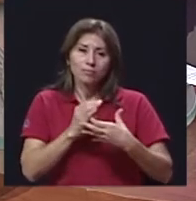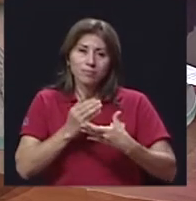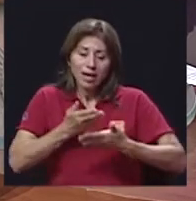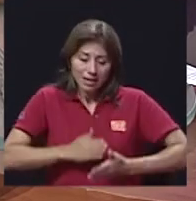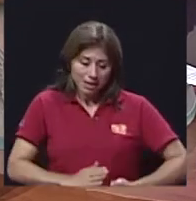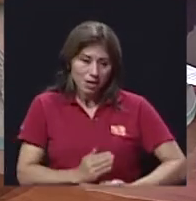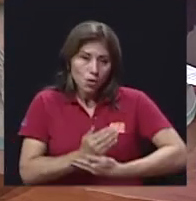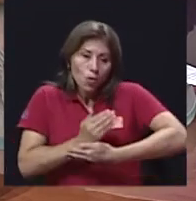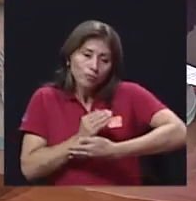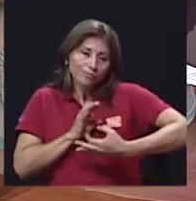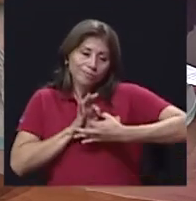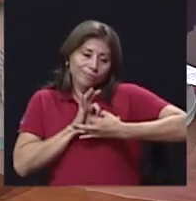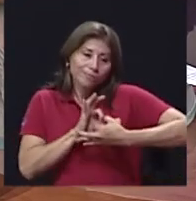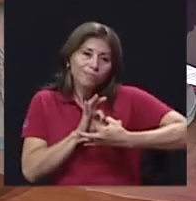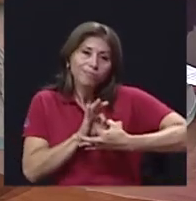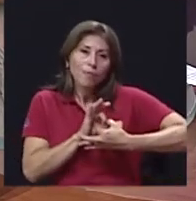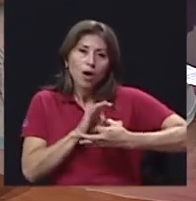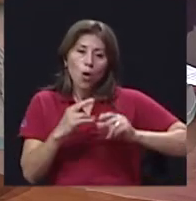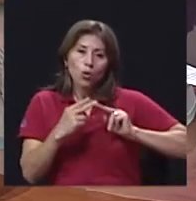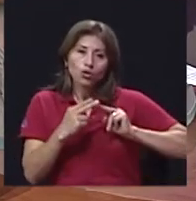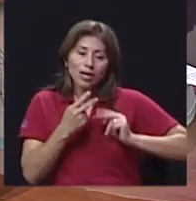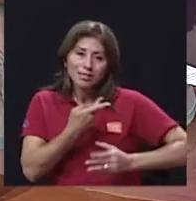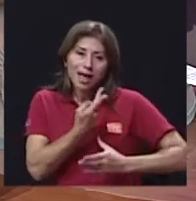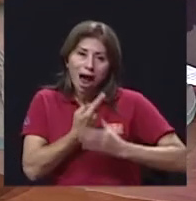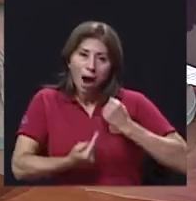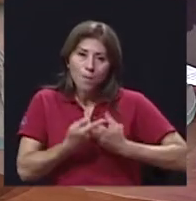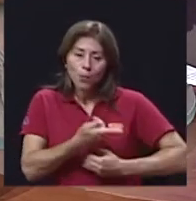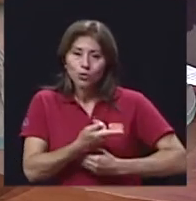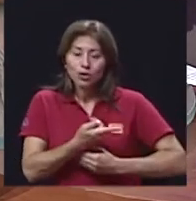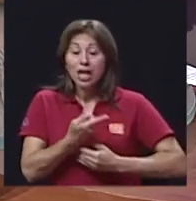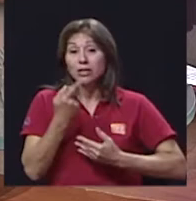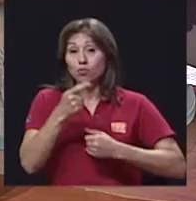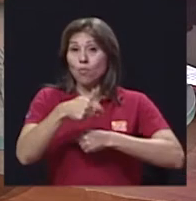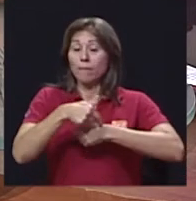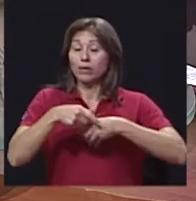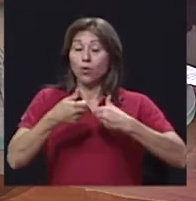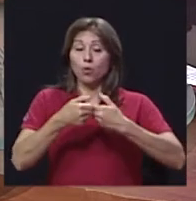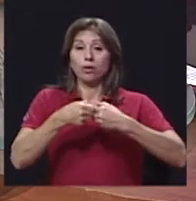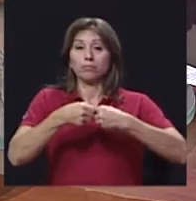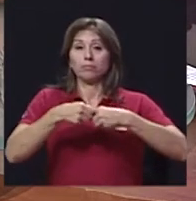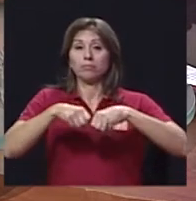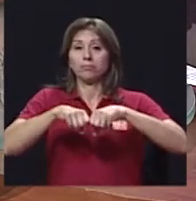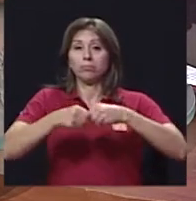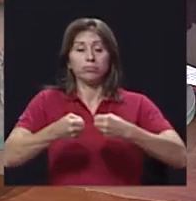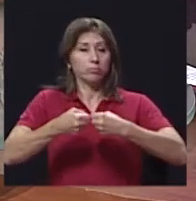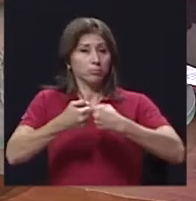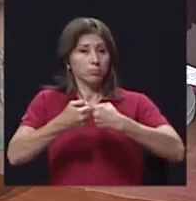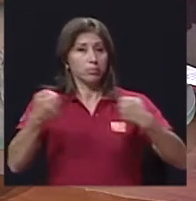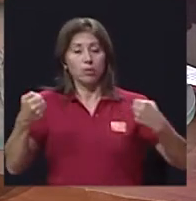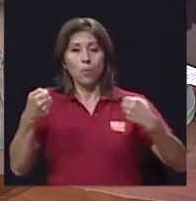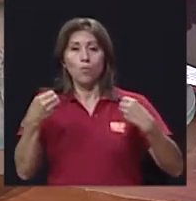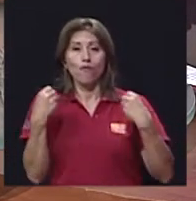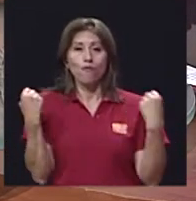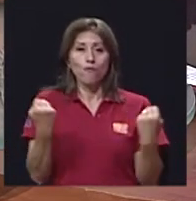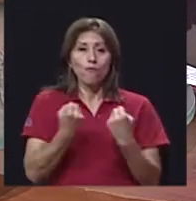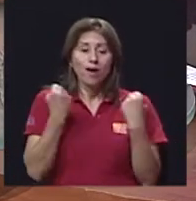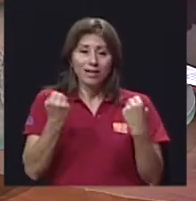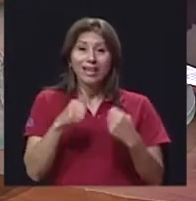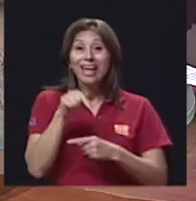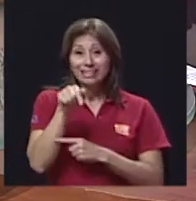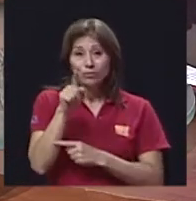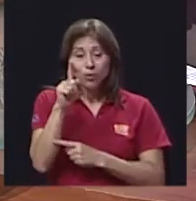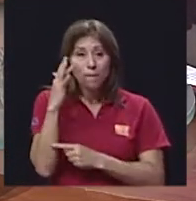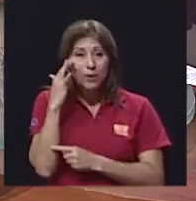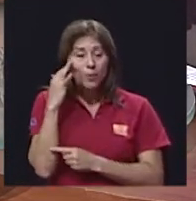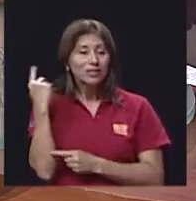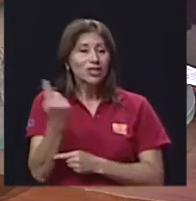de conocerse a ambos me parece que es una estructura muy fuerte y bueno yo creo que esa es una de las preocupaciones que ha estado siempre verdad